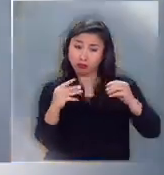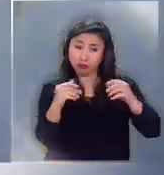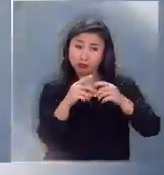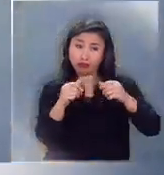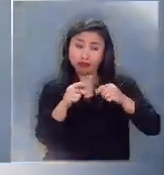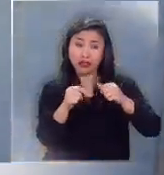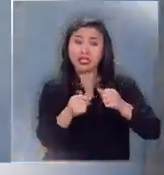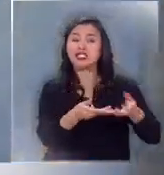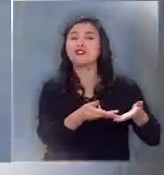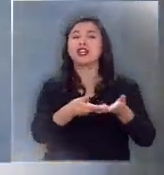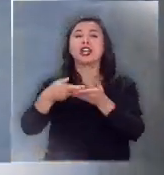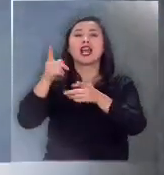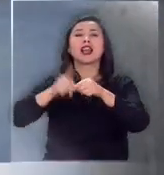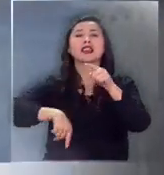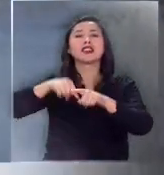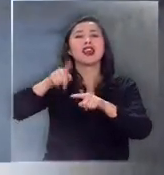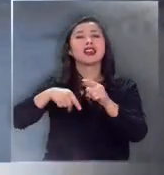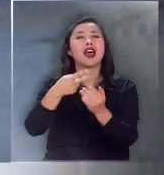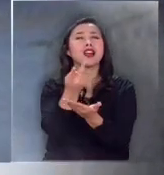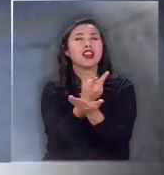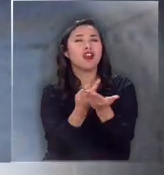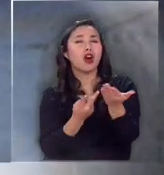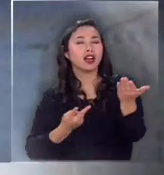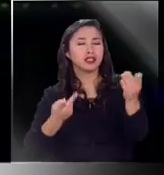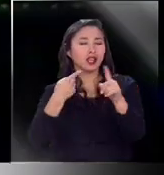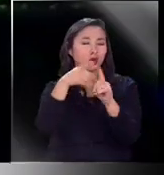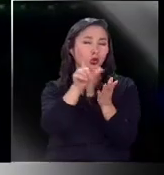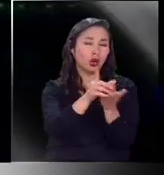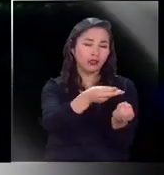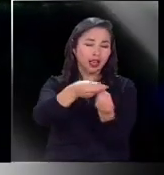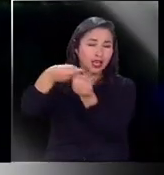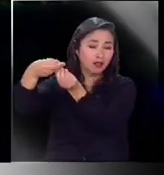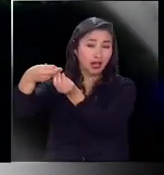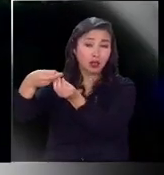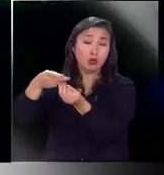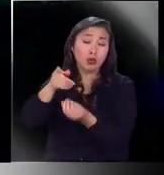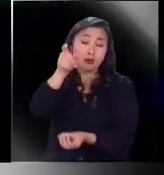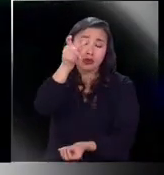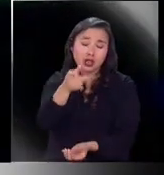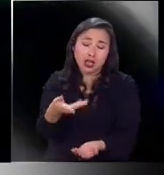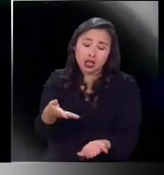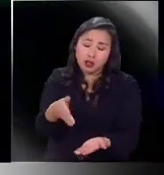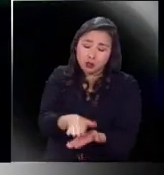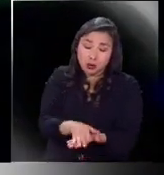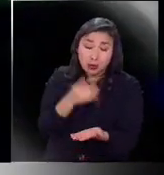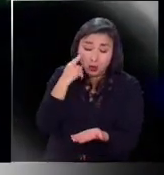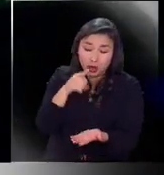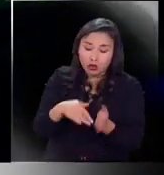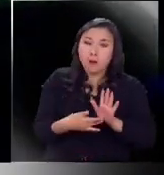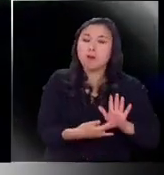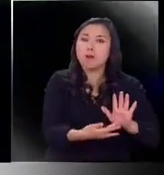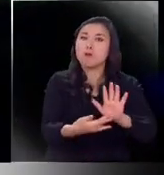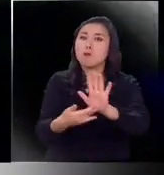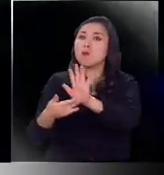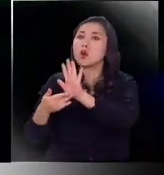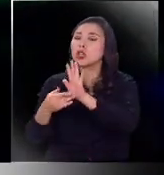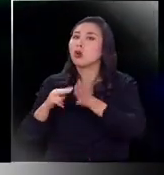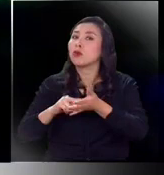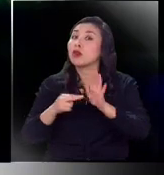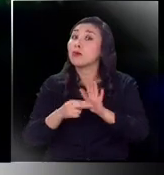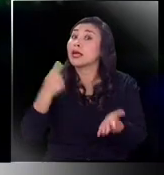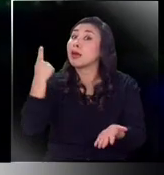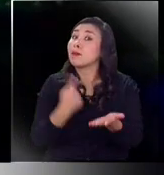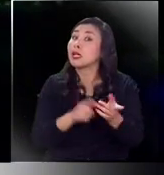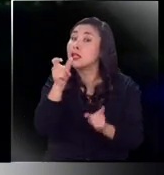tierra de los artistas. Una voz que se silenció trágicamente, pero que nos visibilizó un drama que podrían estar viviendo miles de jóvenes